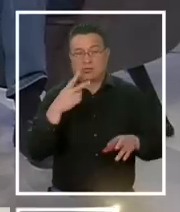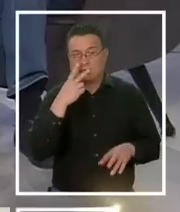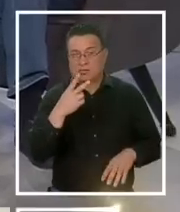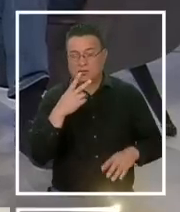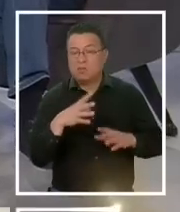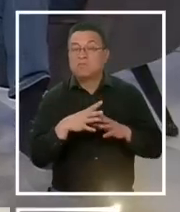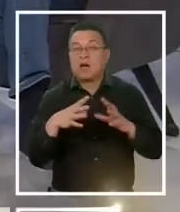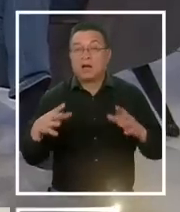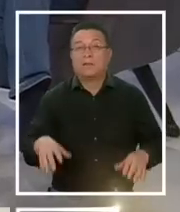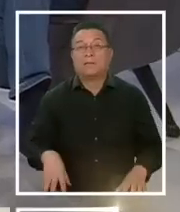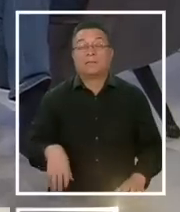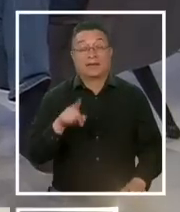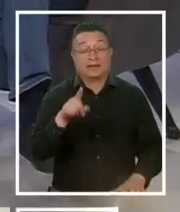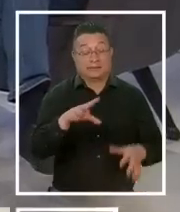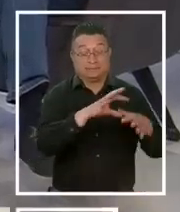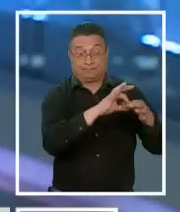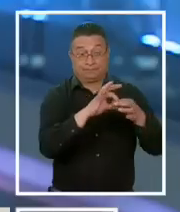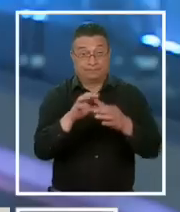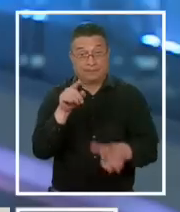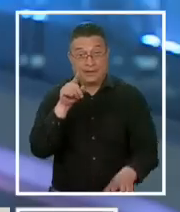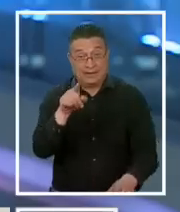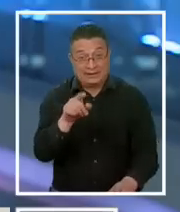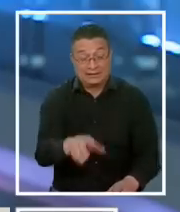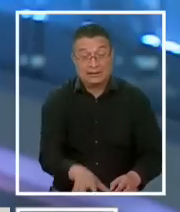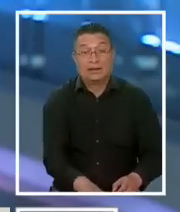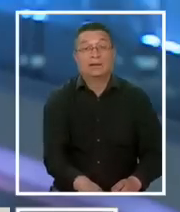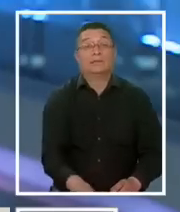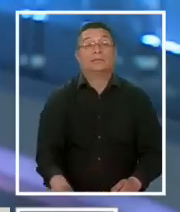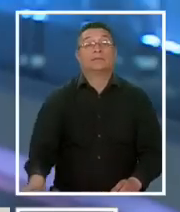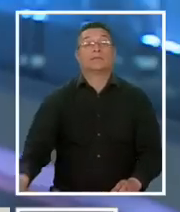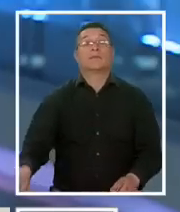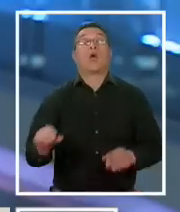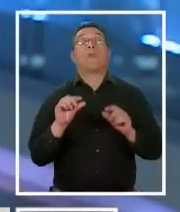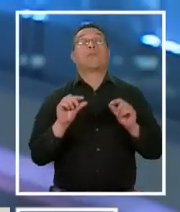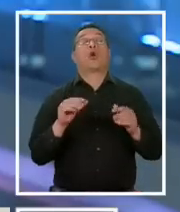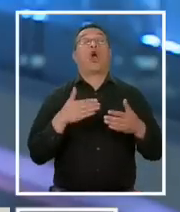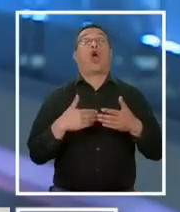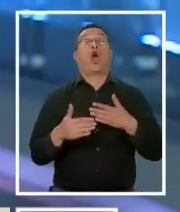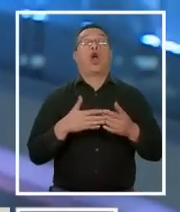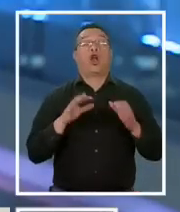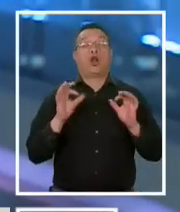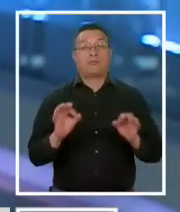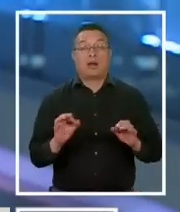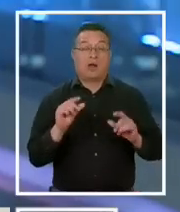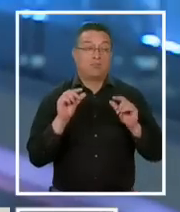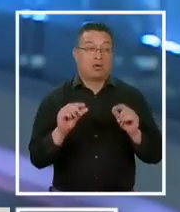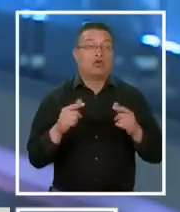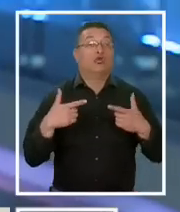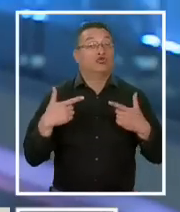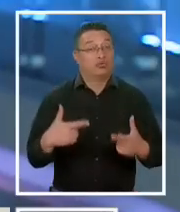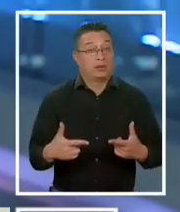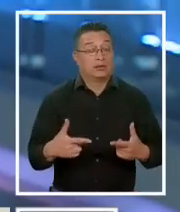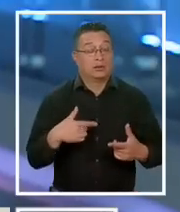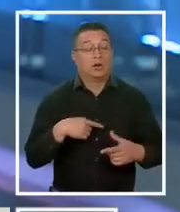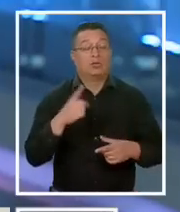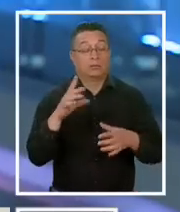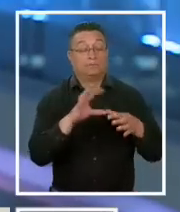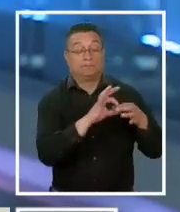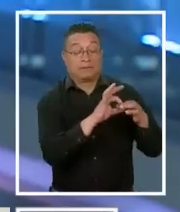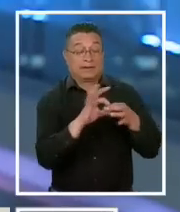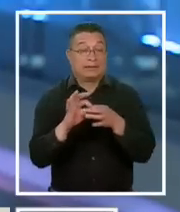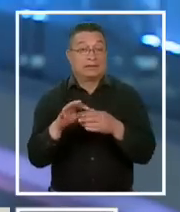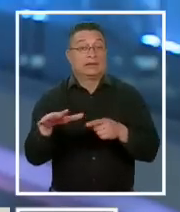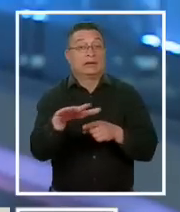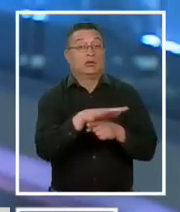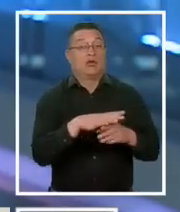vemos Yo creo que el hecho en sí mismo es algo poco habitual la verdad y Afortunadamente no es cierto porque fue un contexto